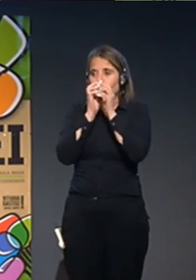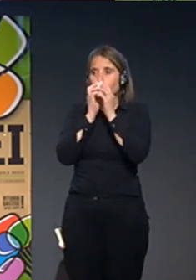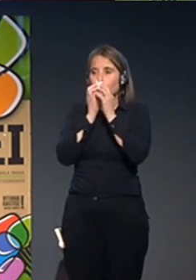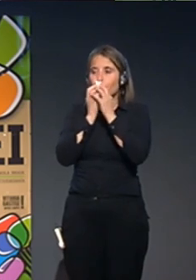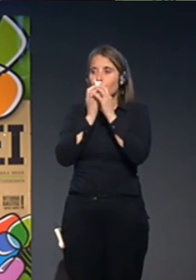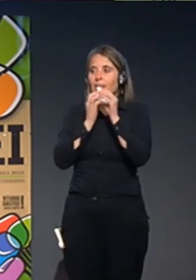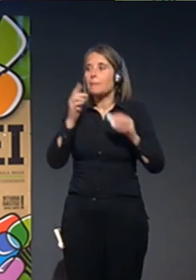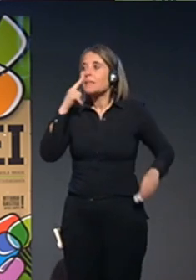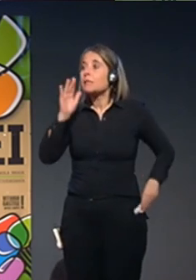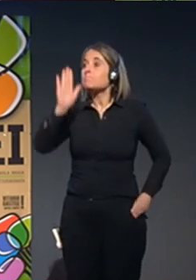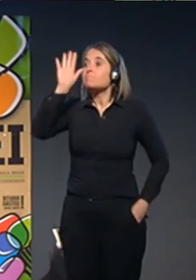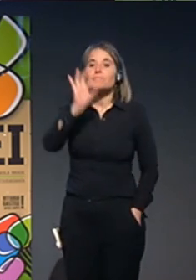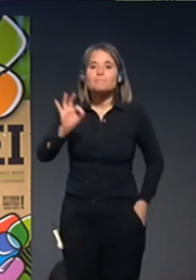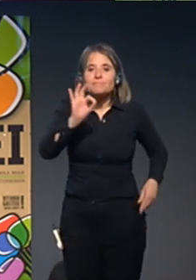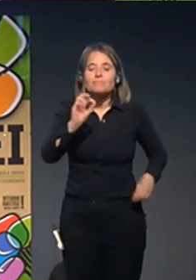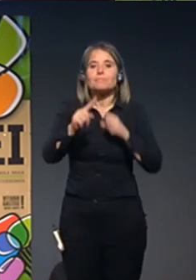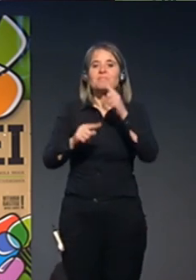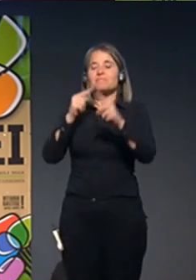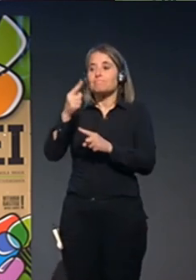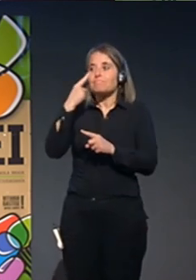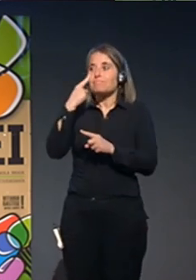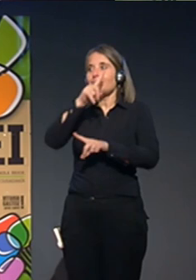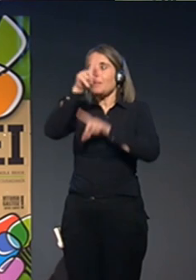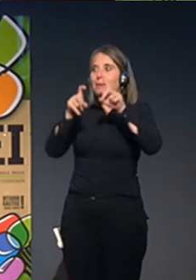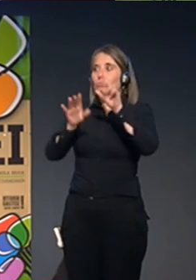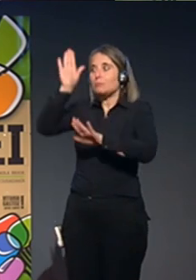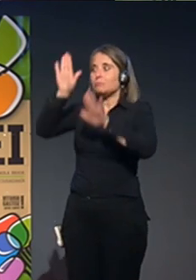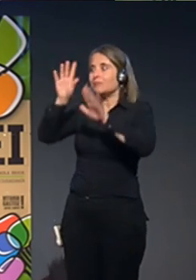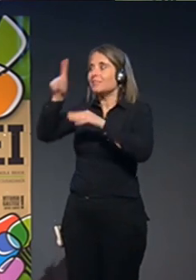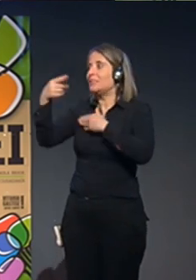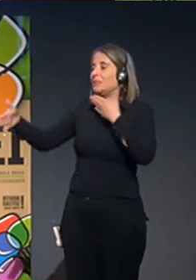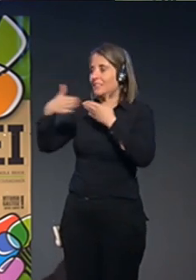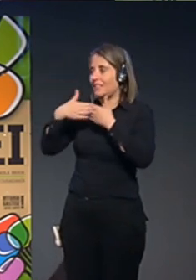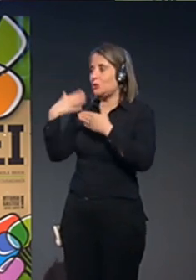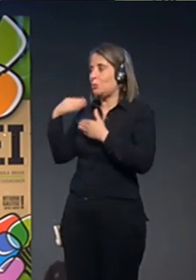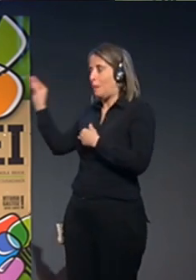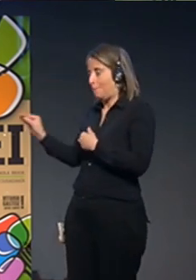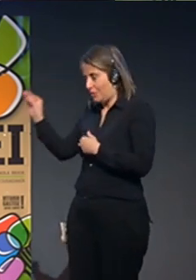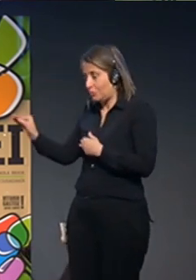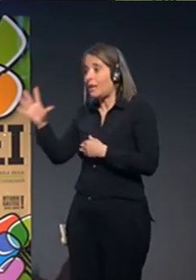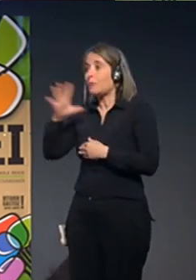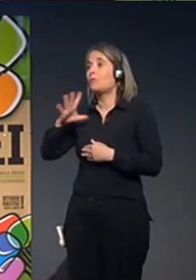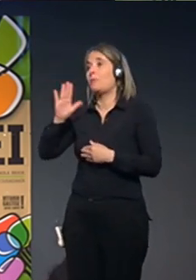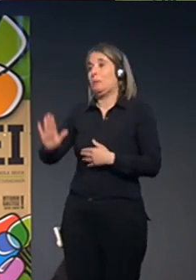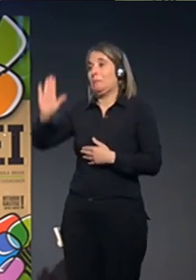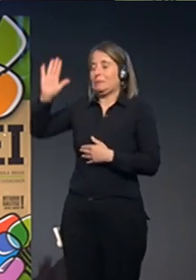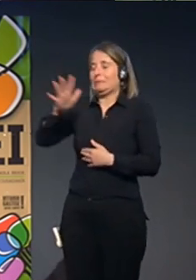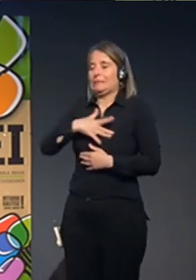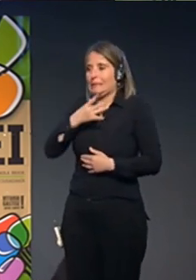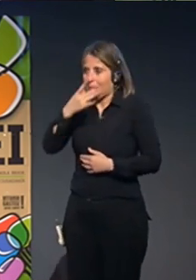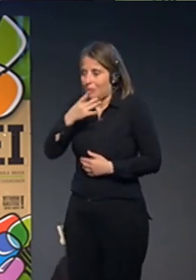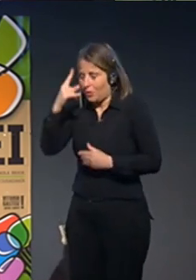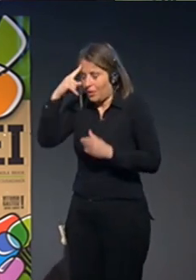calentando luego suele ocurrir que agolpa todas en el último minuto y tenemos que cerrar entonces yo voy a preguntar otra Pepe que se anime a romper el hielo quien esté ahí con